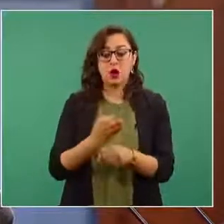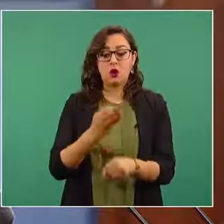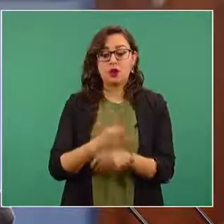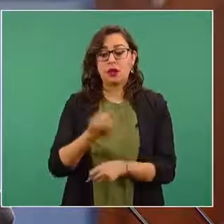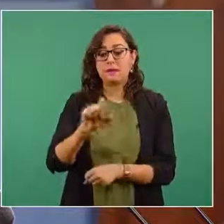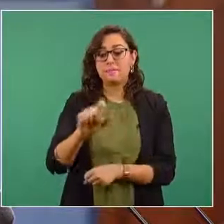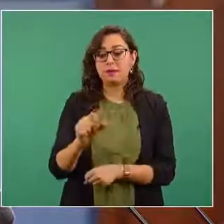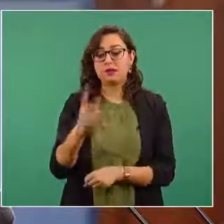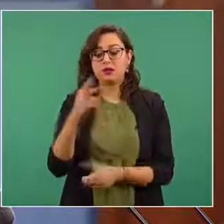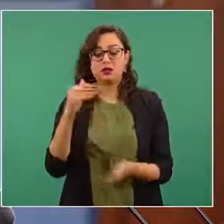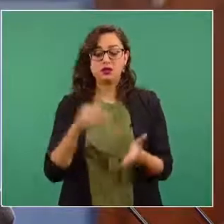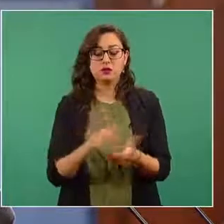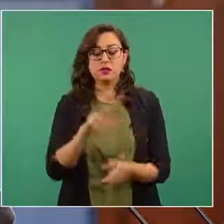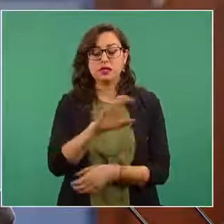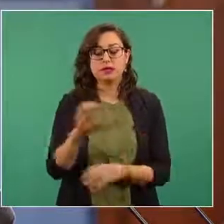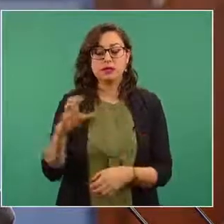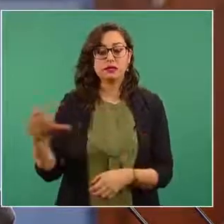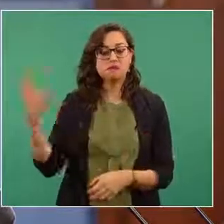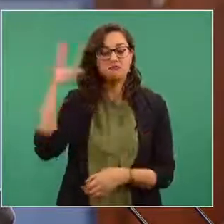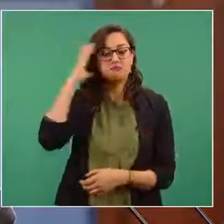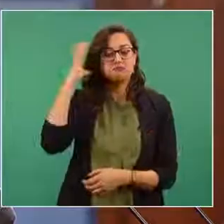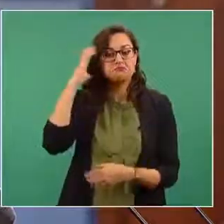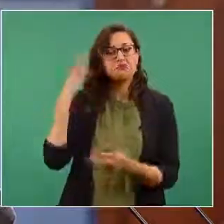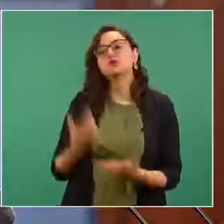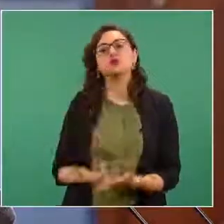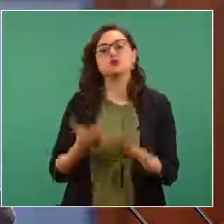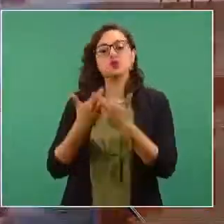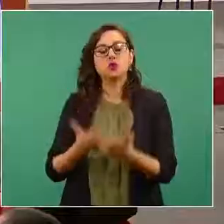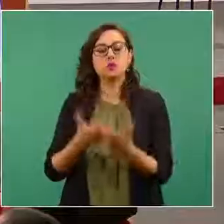22.590 camas disponibles en este